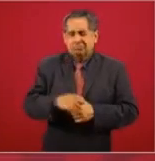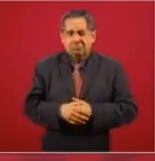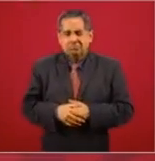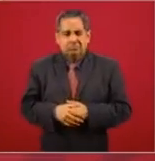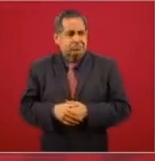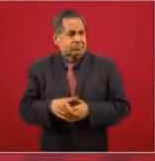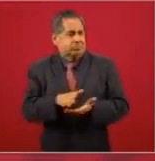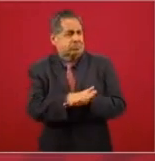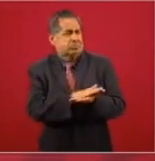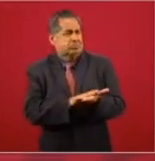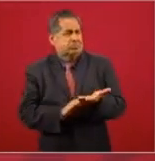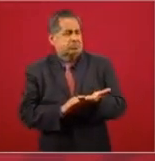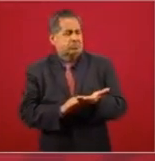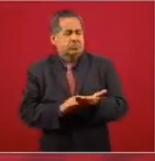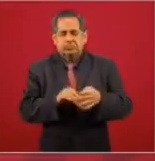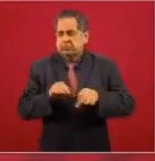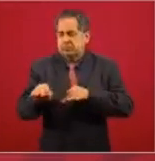de abajo.